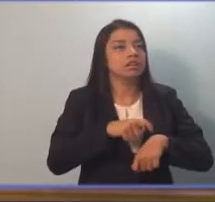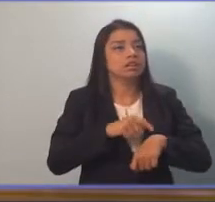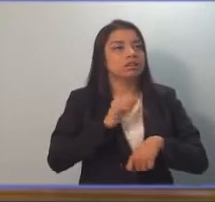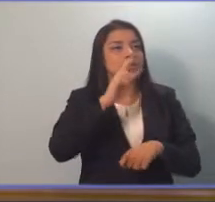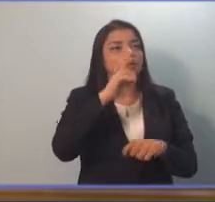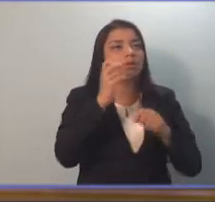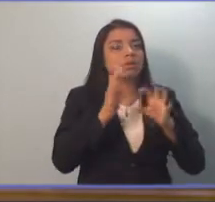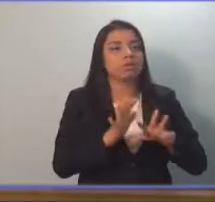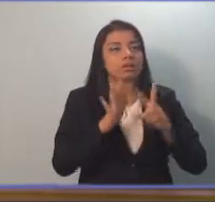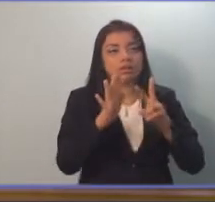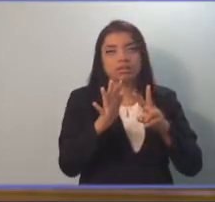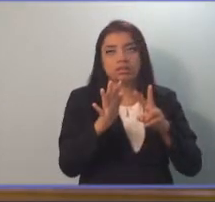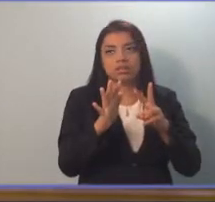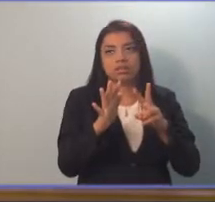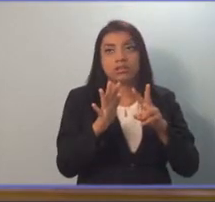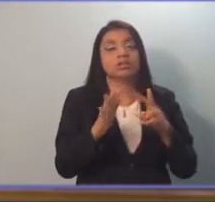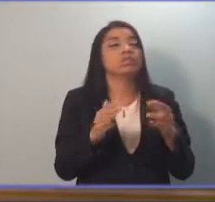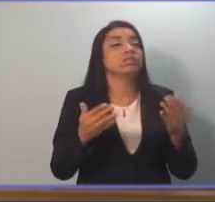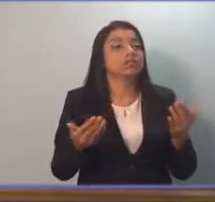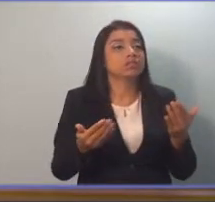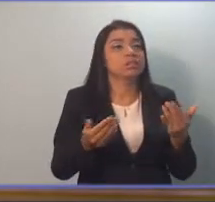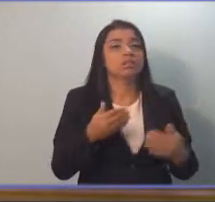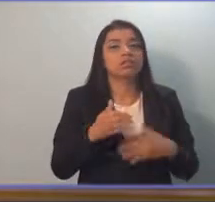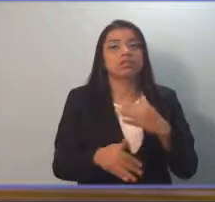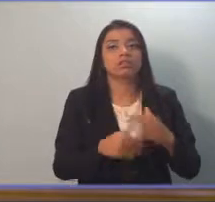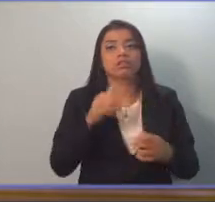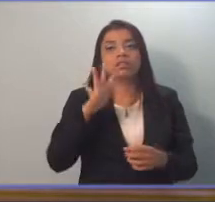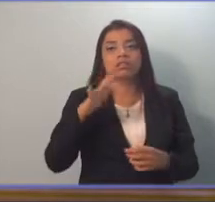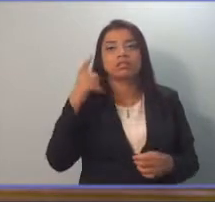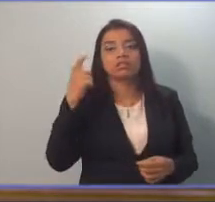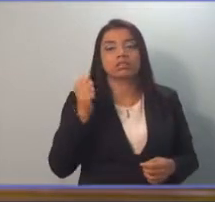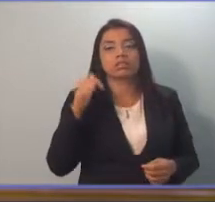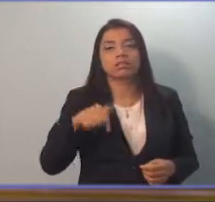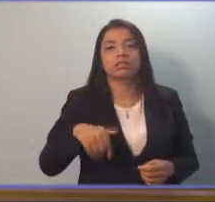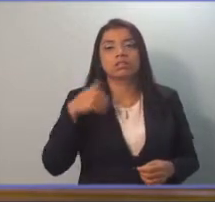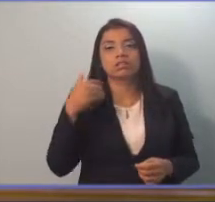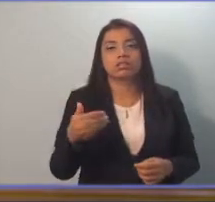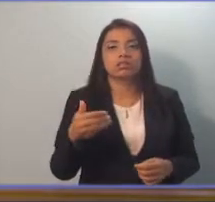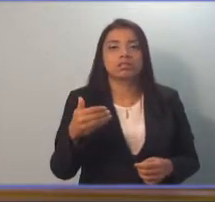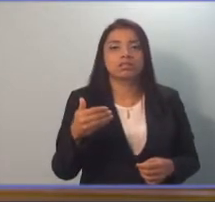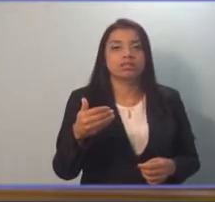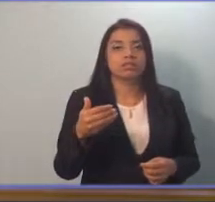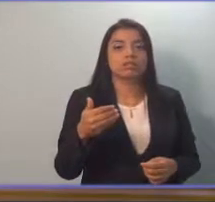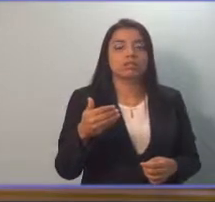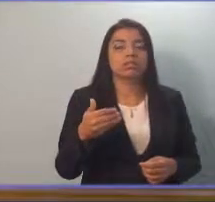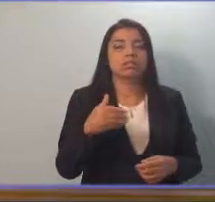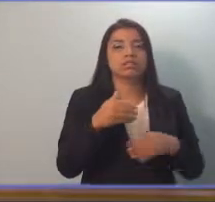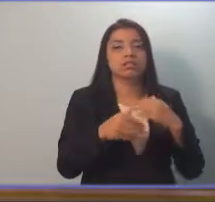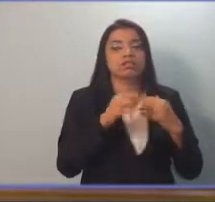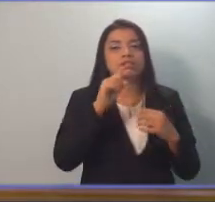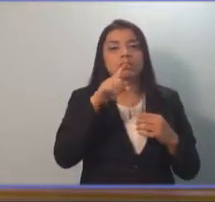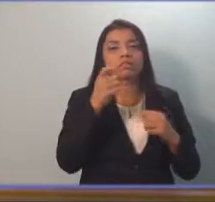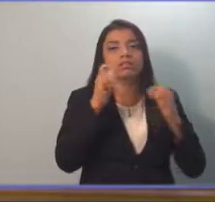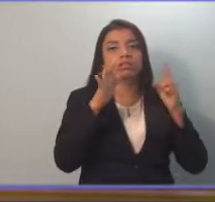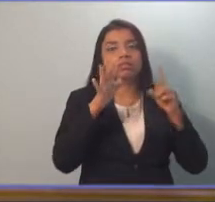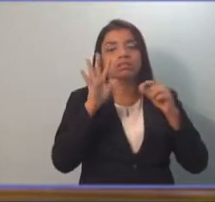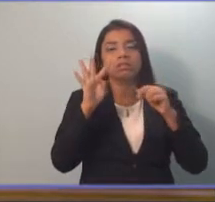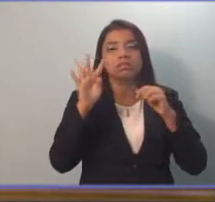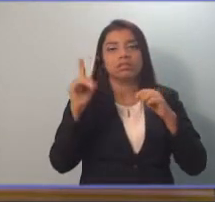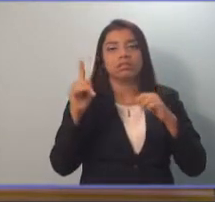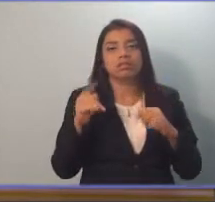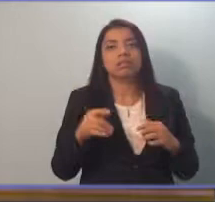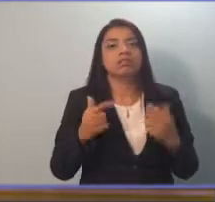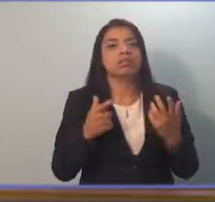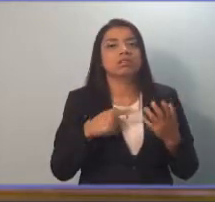el periodo 2017 y en los primeros 5 meses de este año 1641.